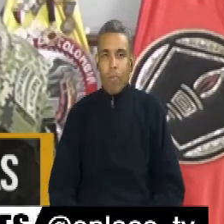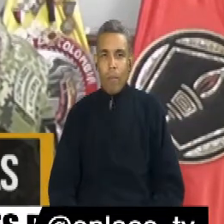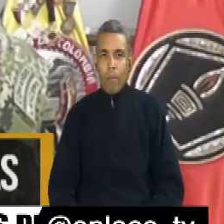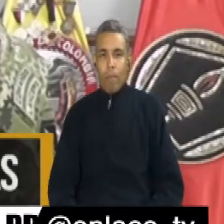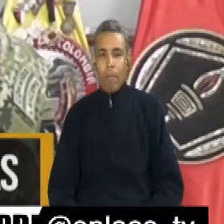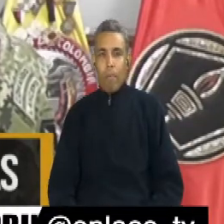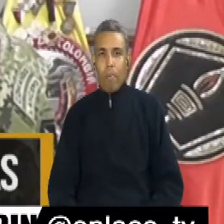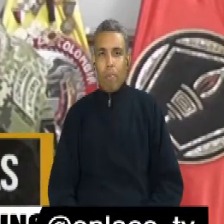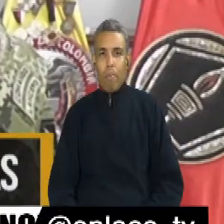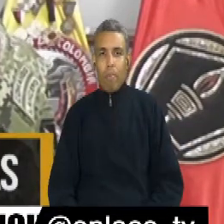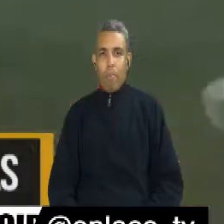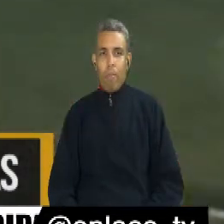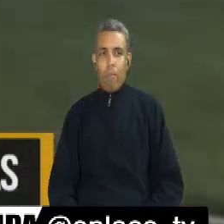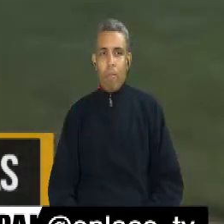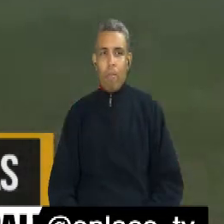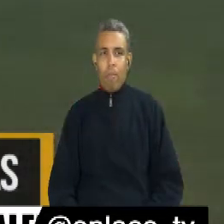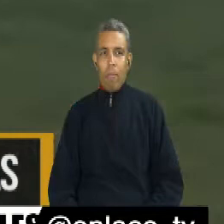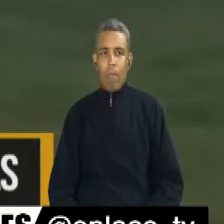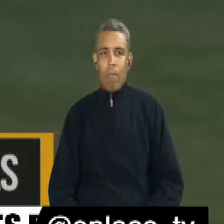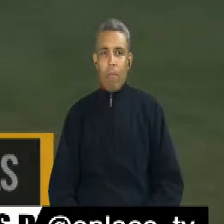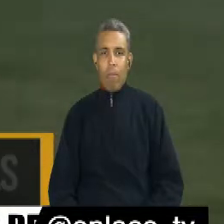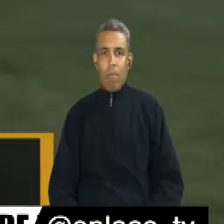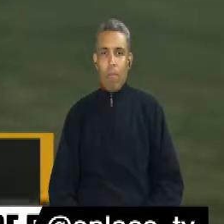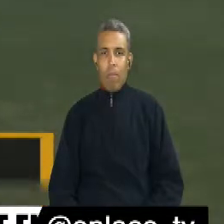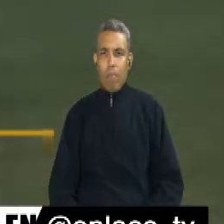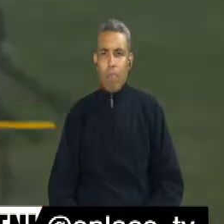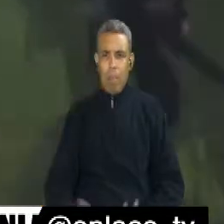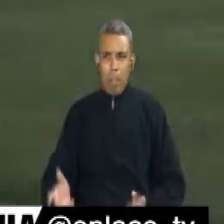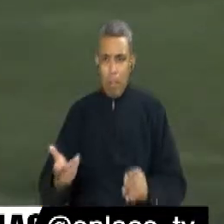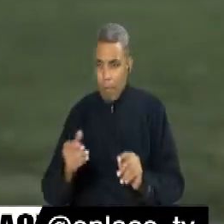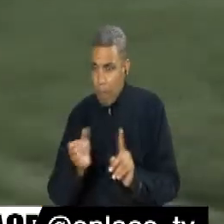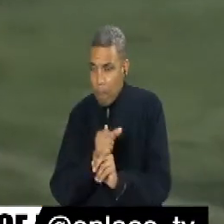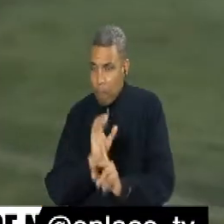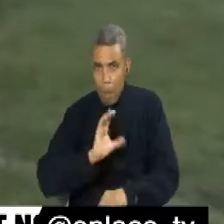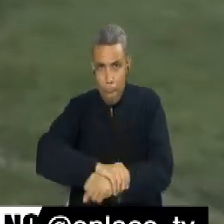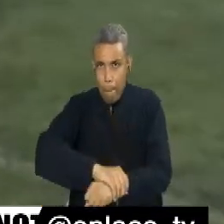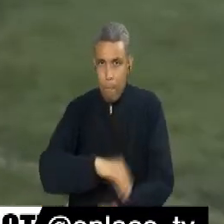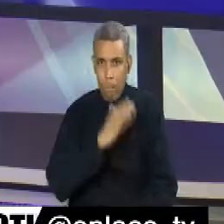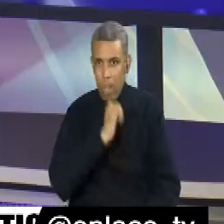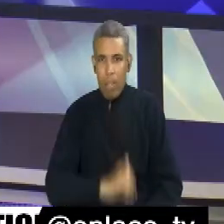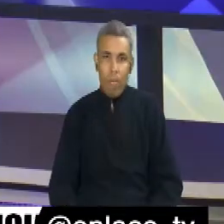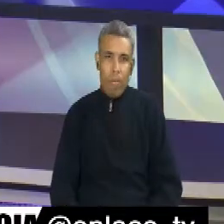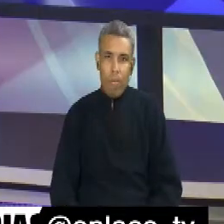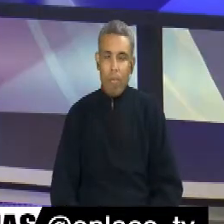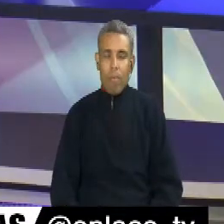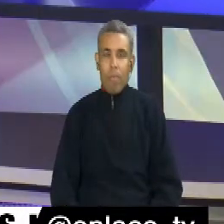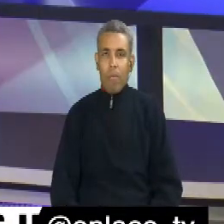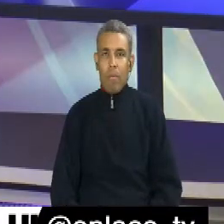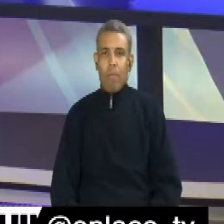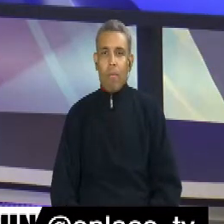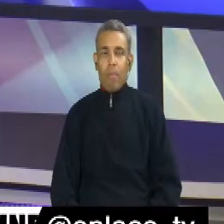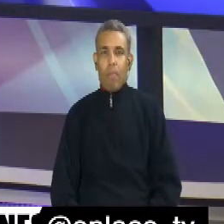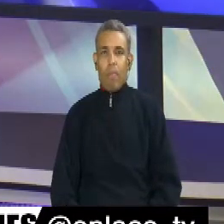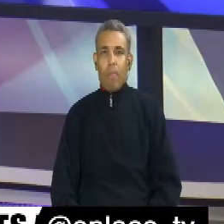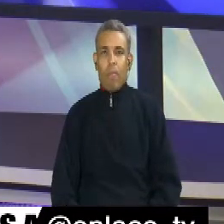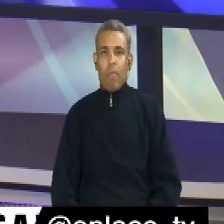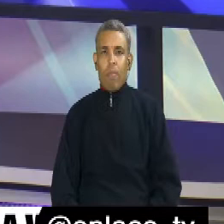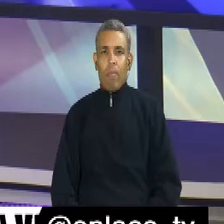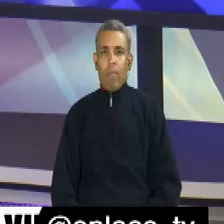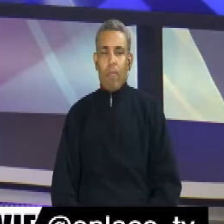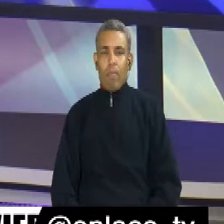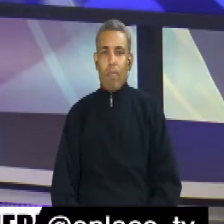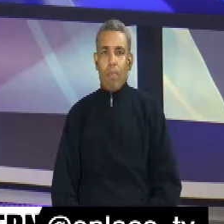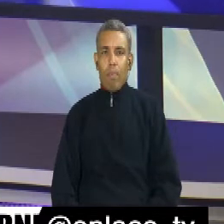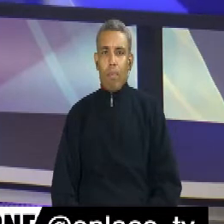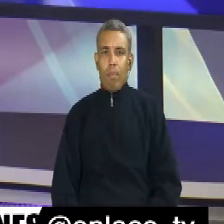del Ejército de Liberación Nacional. En el operativo no se registraron capturas. Por cielo y tierra, la familia del